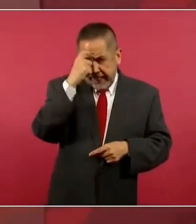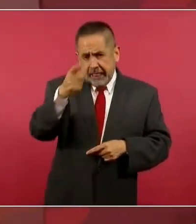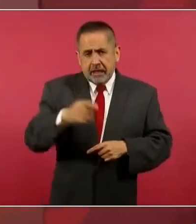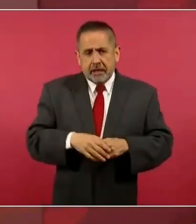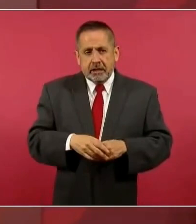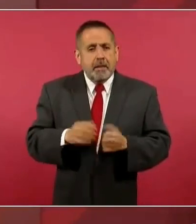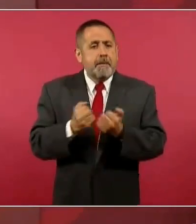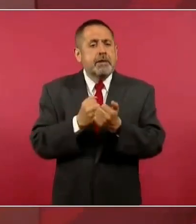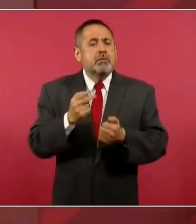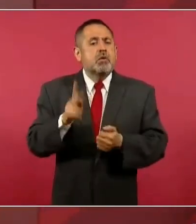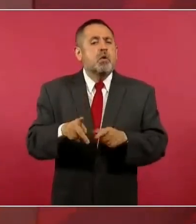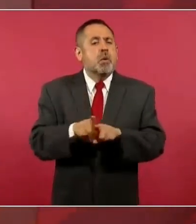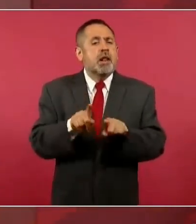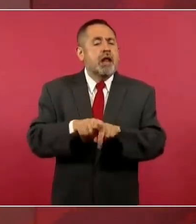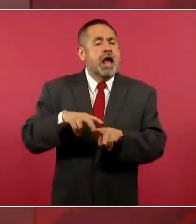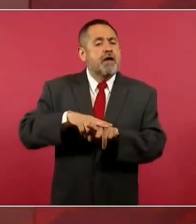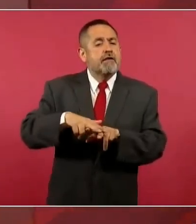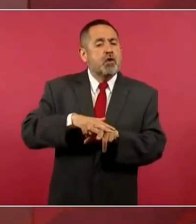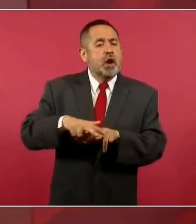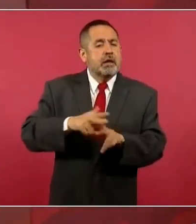con los ferrocarriles,